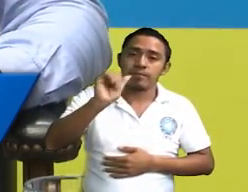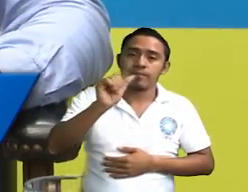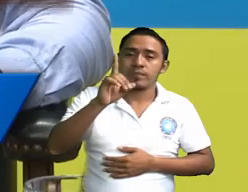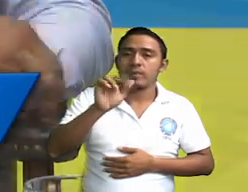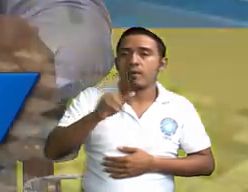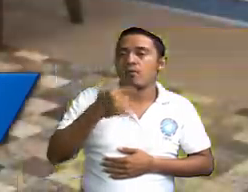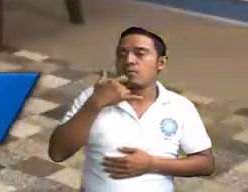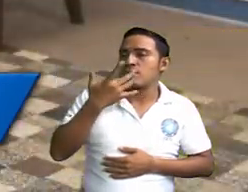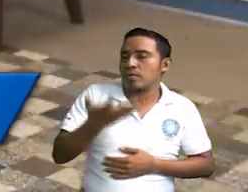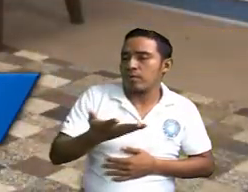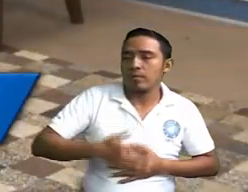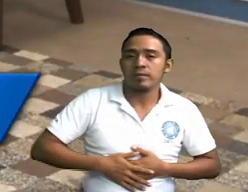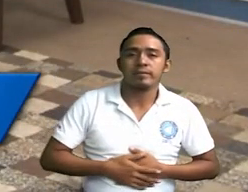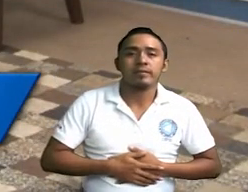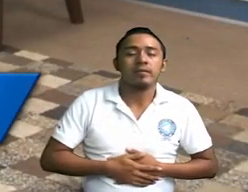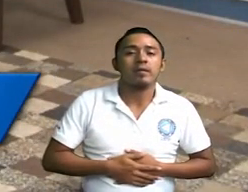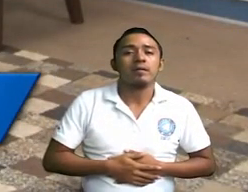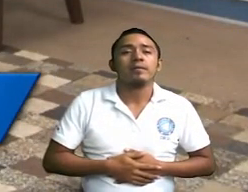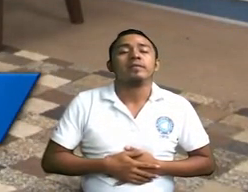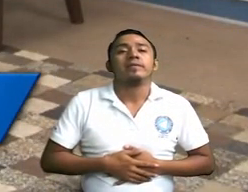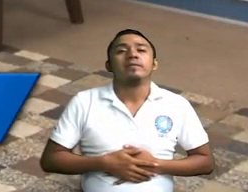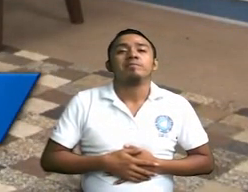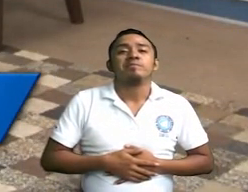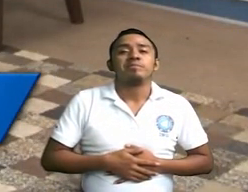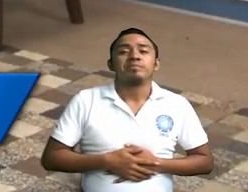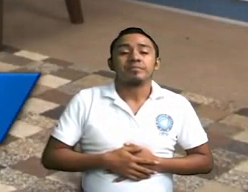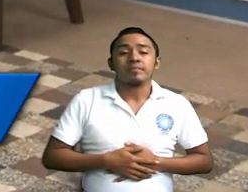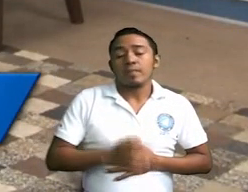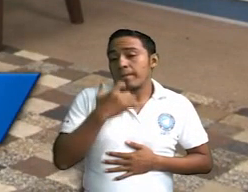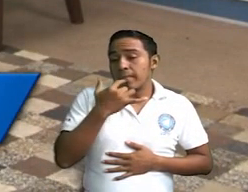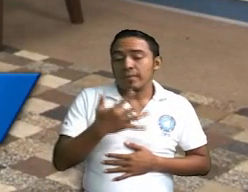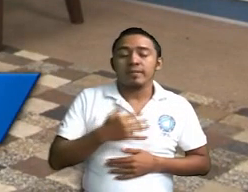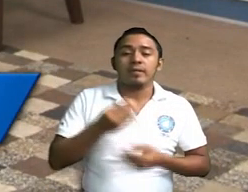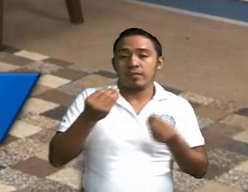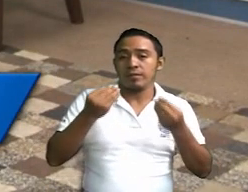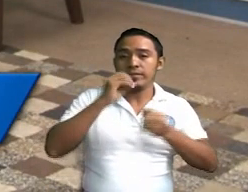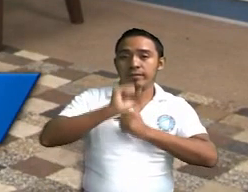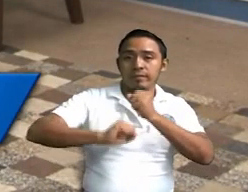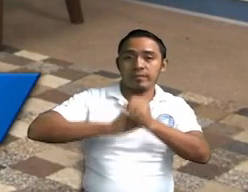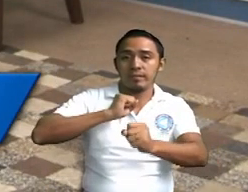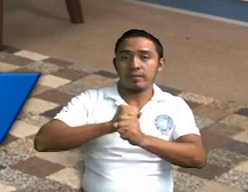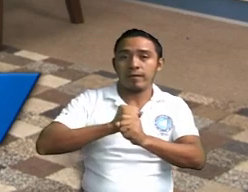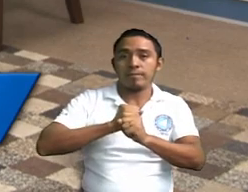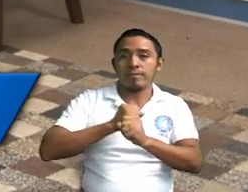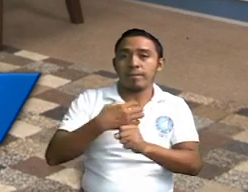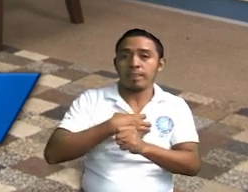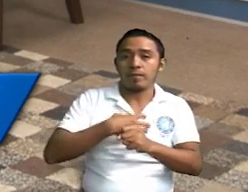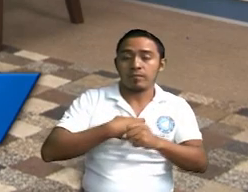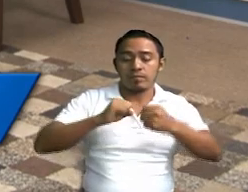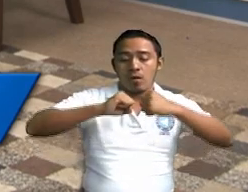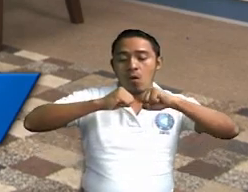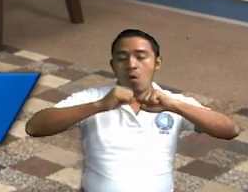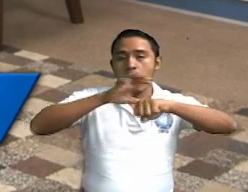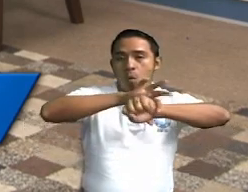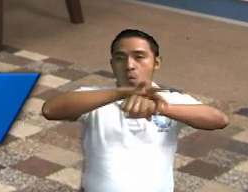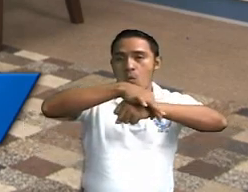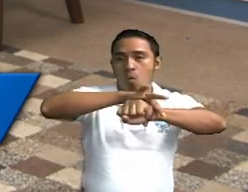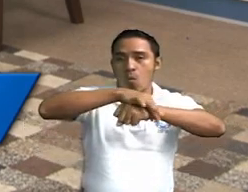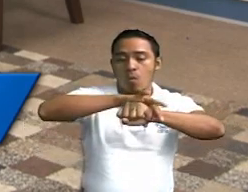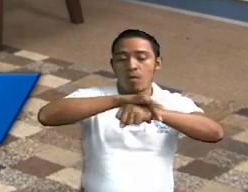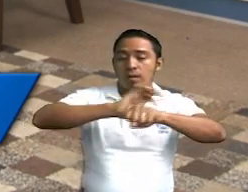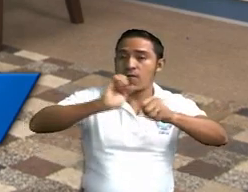qué? Generalmente esto se debe por el pasar de los años, ¿verdad? La calidad del hueso va perdiéndose, lo que conocemos,